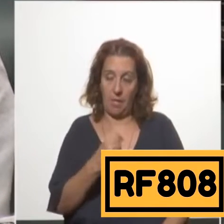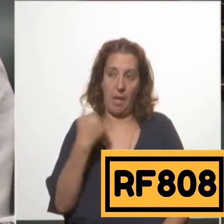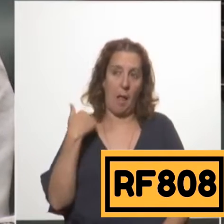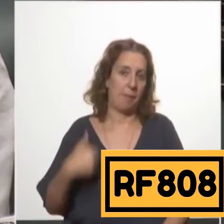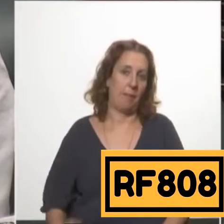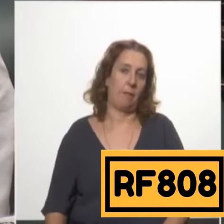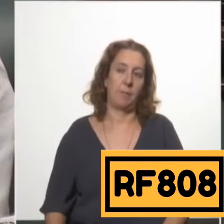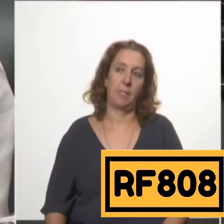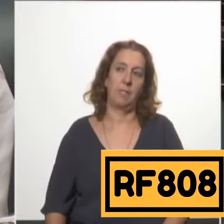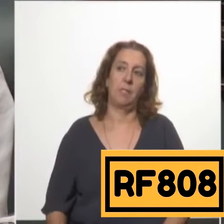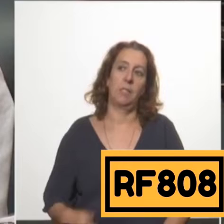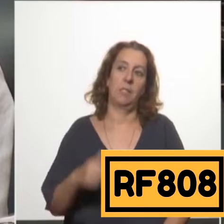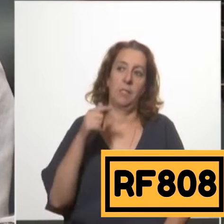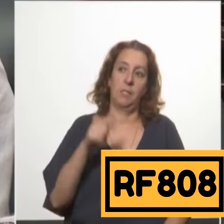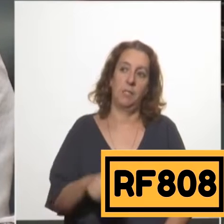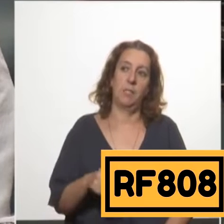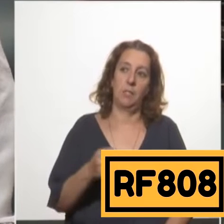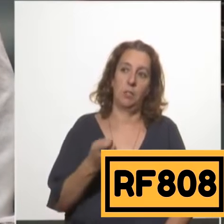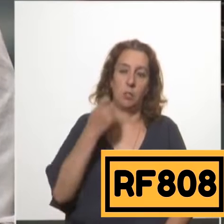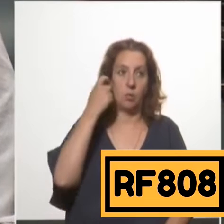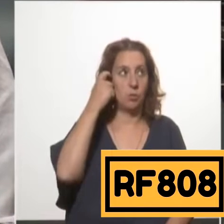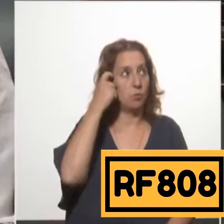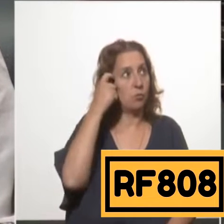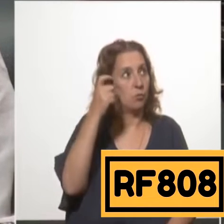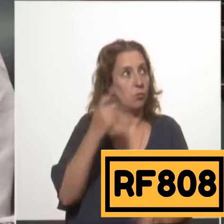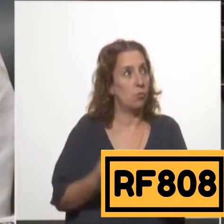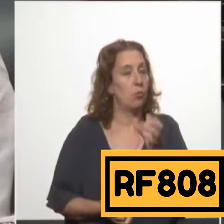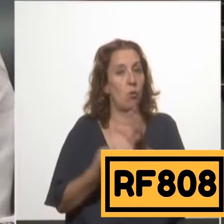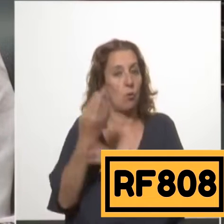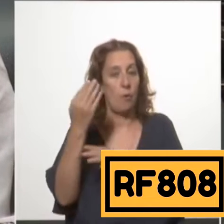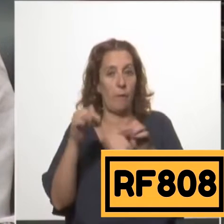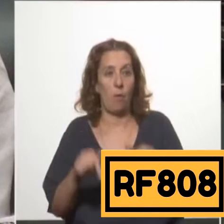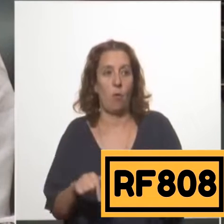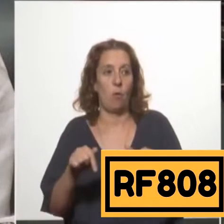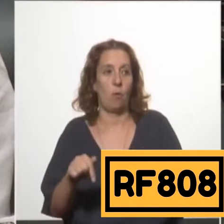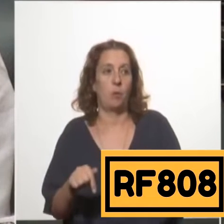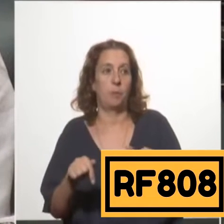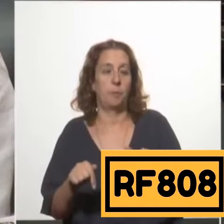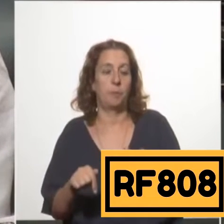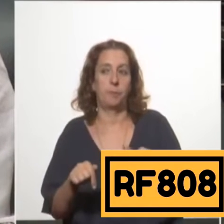Lamentablemente esa ha sido la novedad del día de hoy, en términos de por lo menos